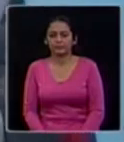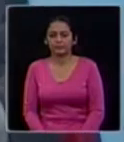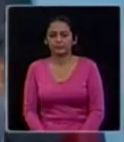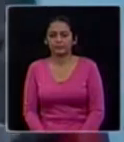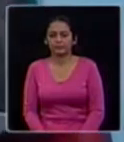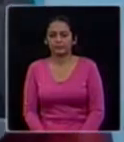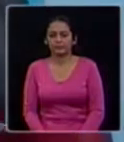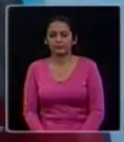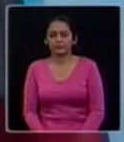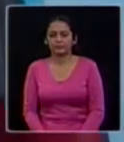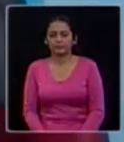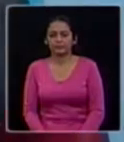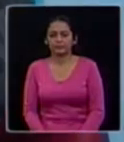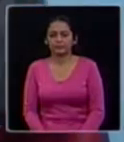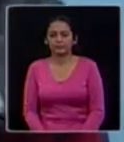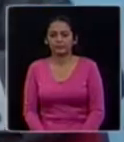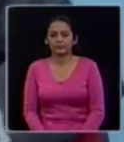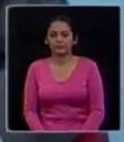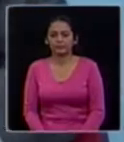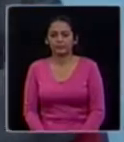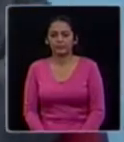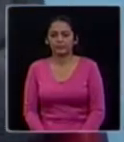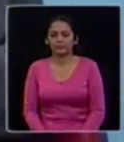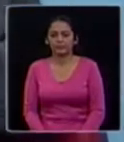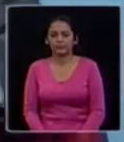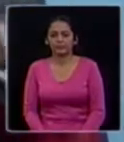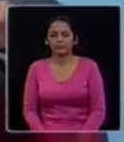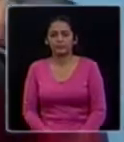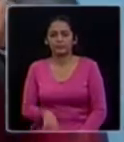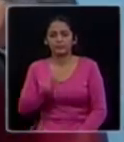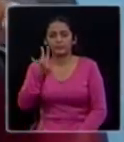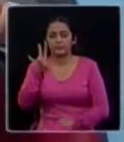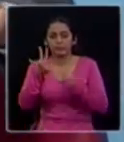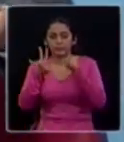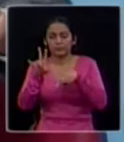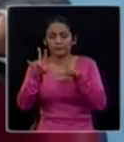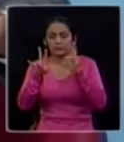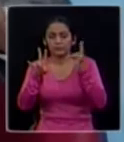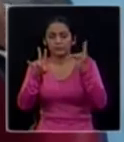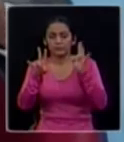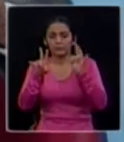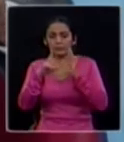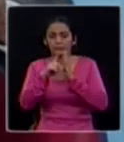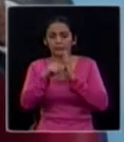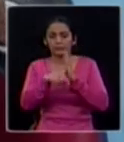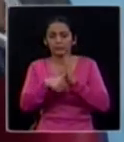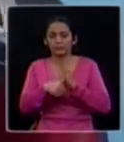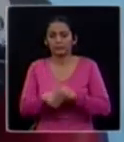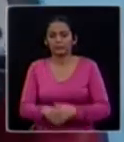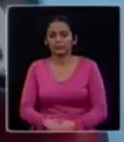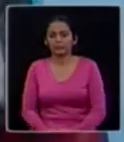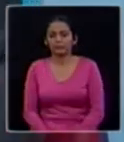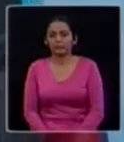Social, doctor Juan Peña. Son las 7 de la mañana, 17 minutos. Ya está con nosotros Fernando Aguirre, Fernando